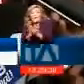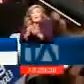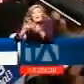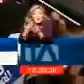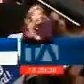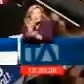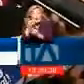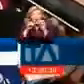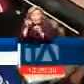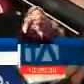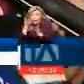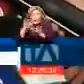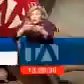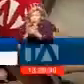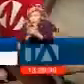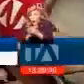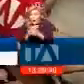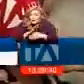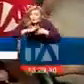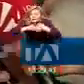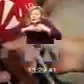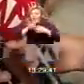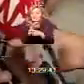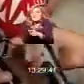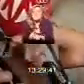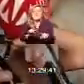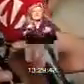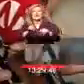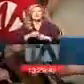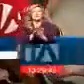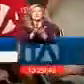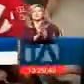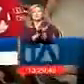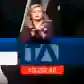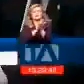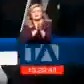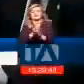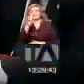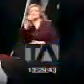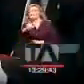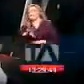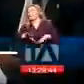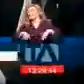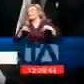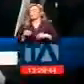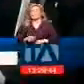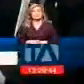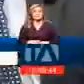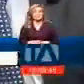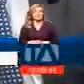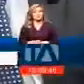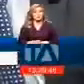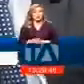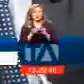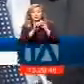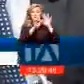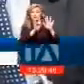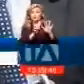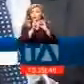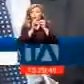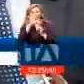distinto informe al que presentó el día de ayer. Si es que el proyecto no vale, pues tendrá que ser negado. Y sí, esa es la vía que seguirá el